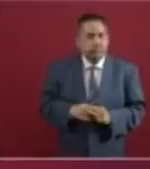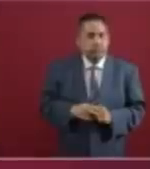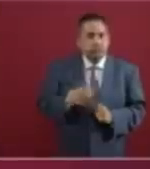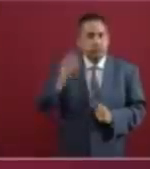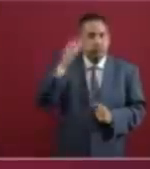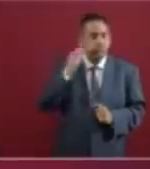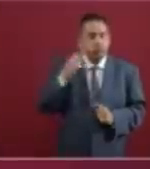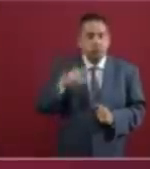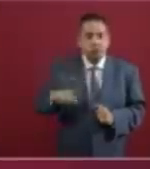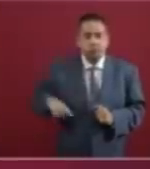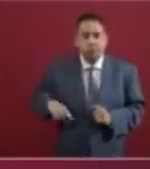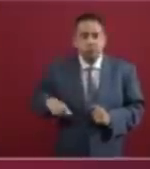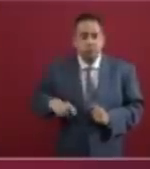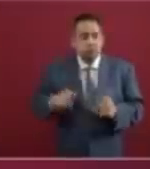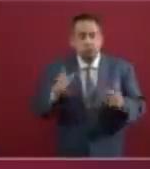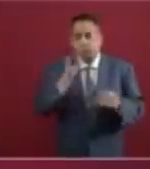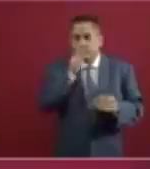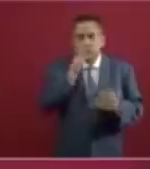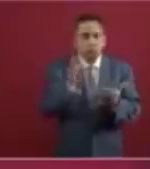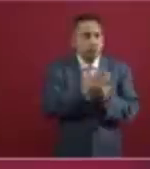prácticamente no puede ejecutar obras.